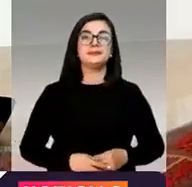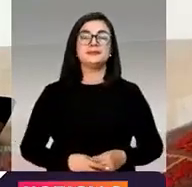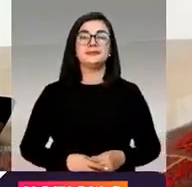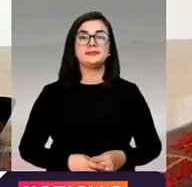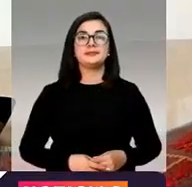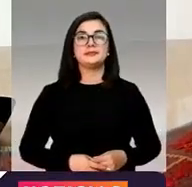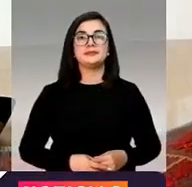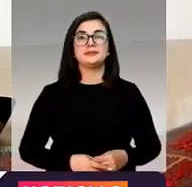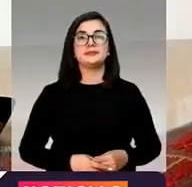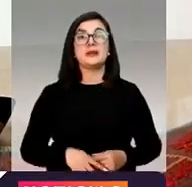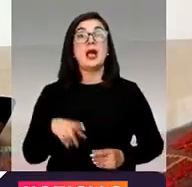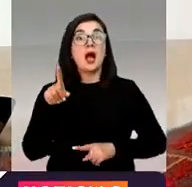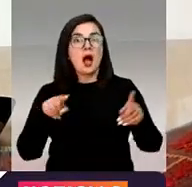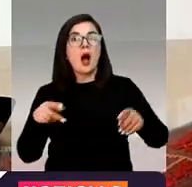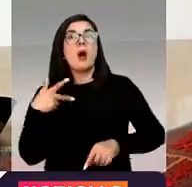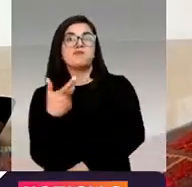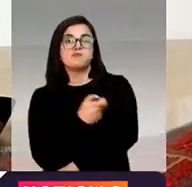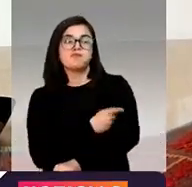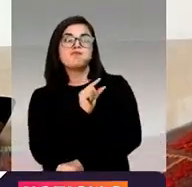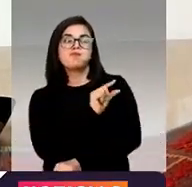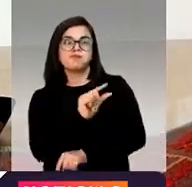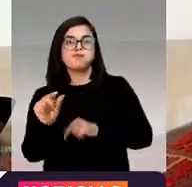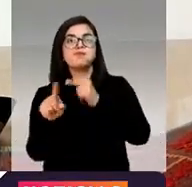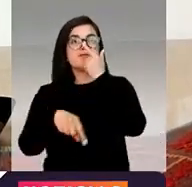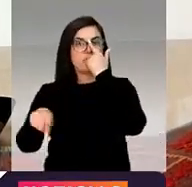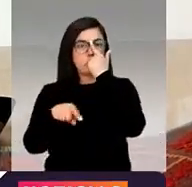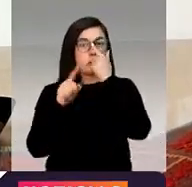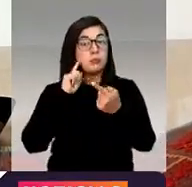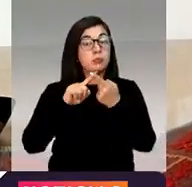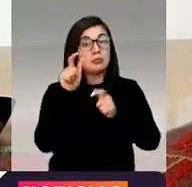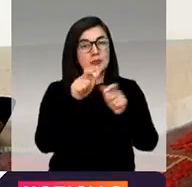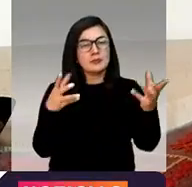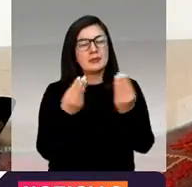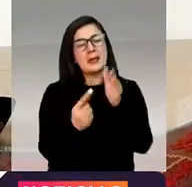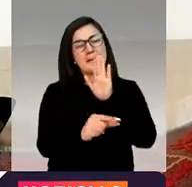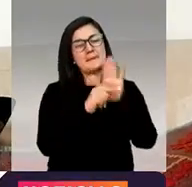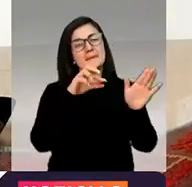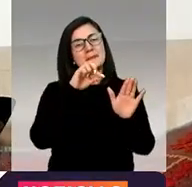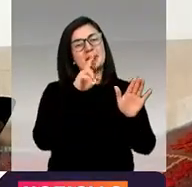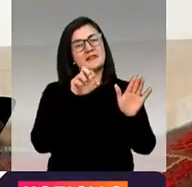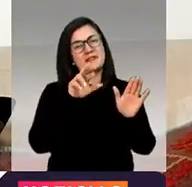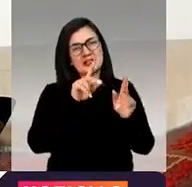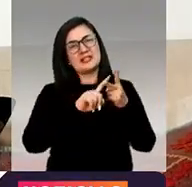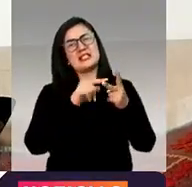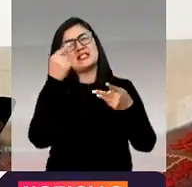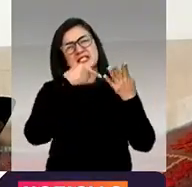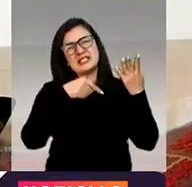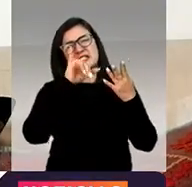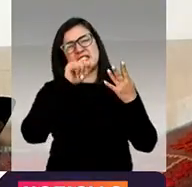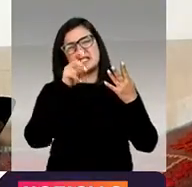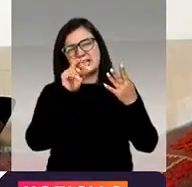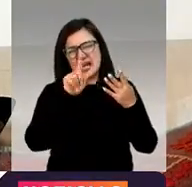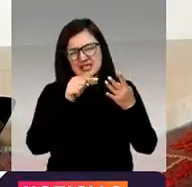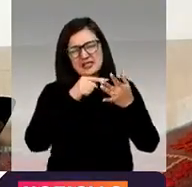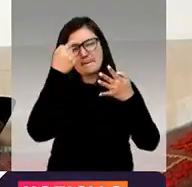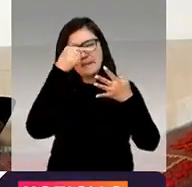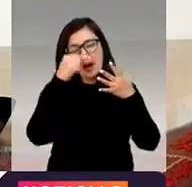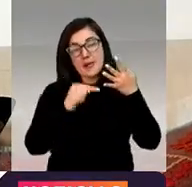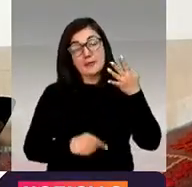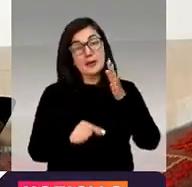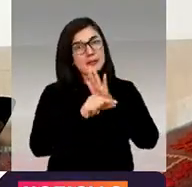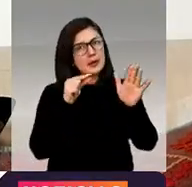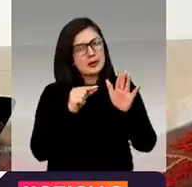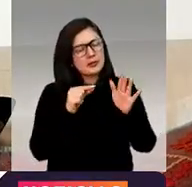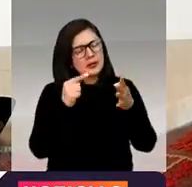Algunas de las vacunas existentes para inmunizar a la población son de Pfizer, AstraZeneca, Janssen, Moderna y Sinovac. Pero ¿en qué